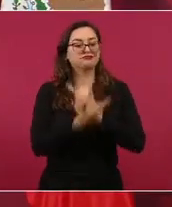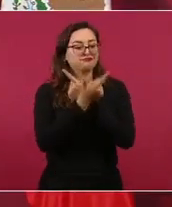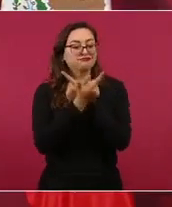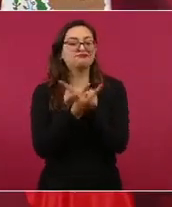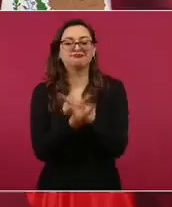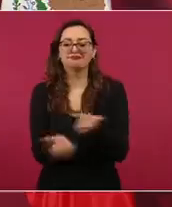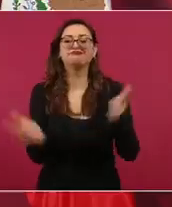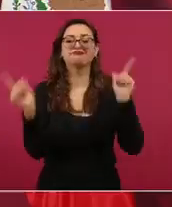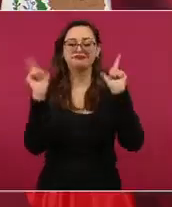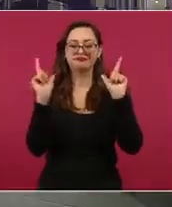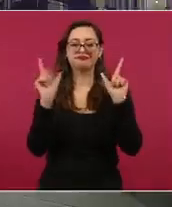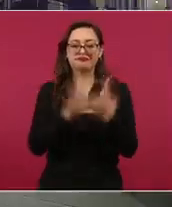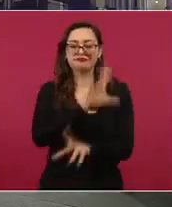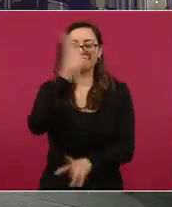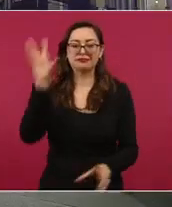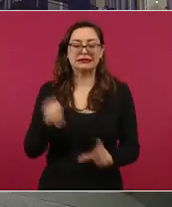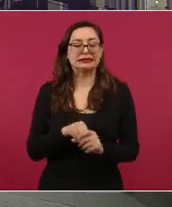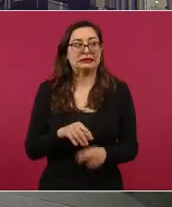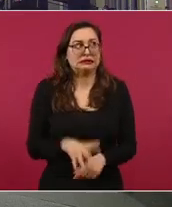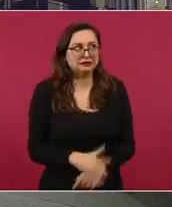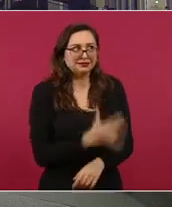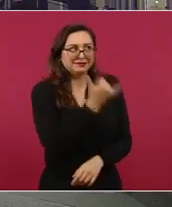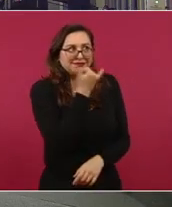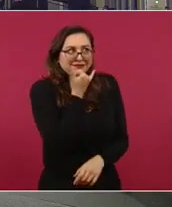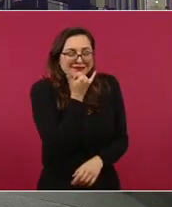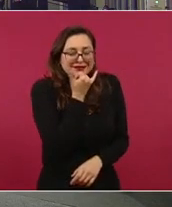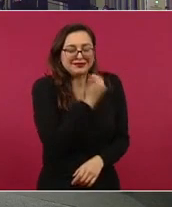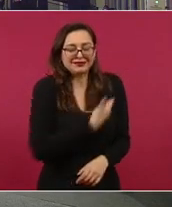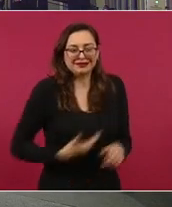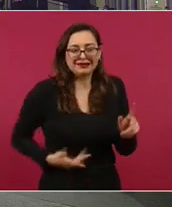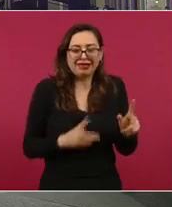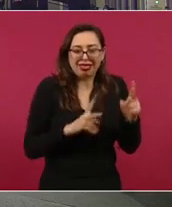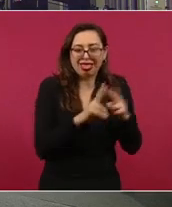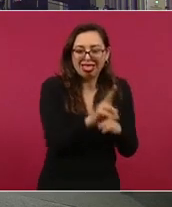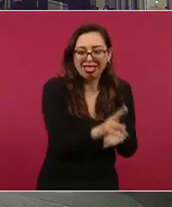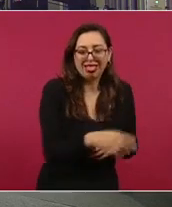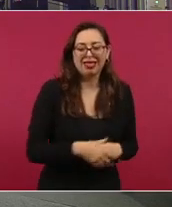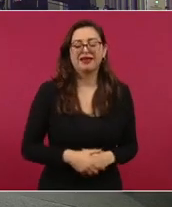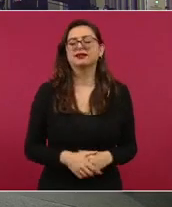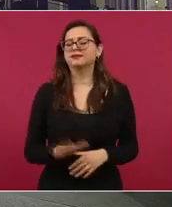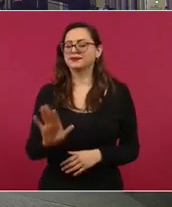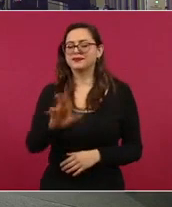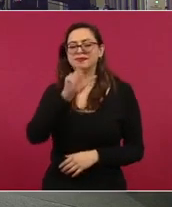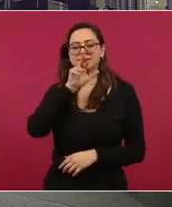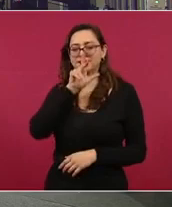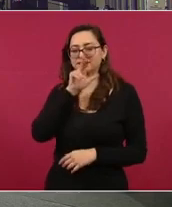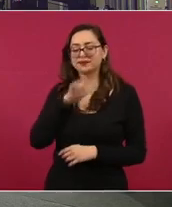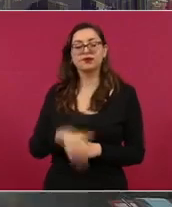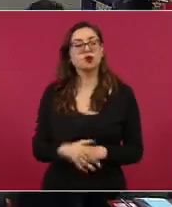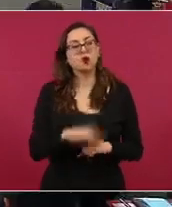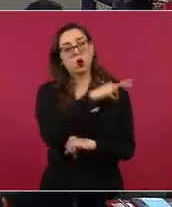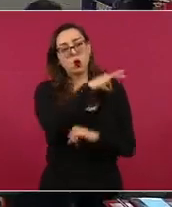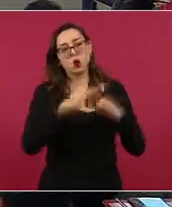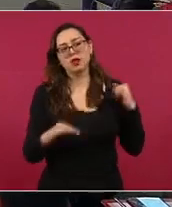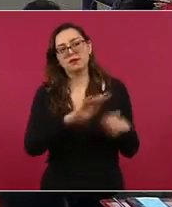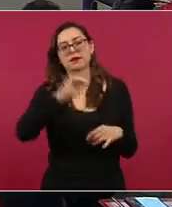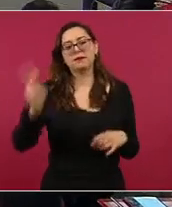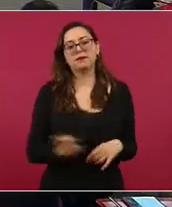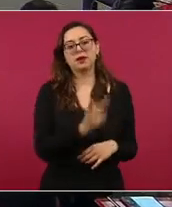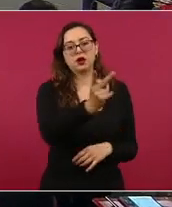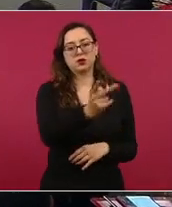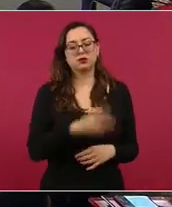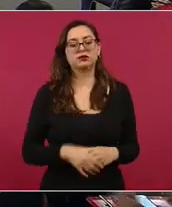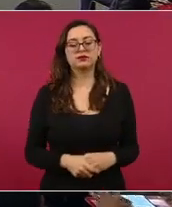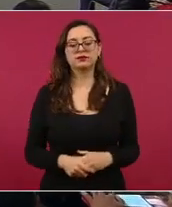absoluta. Perdón, lo interrumpí. Presidente, no. Ya por último, hace unos días